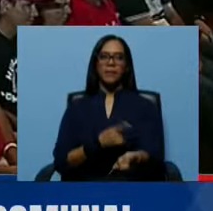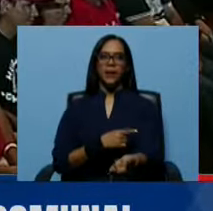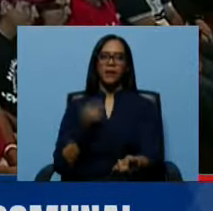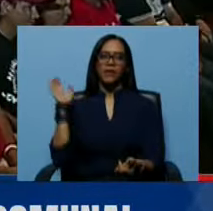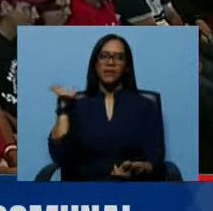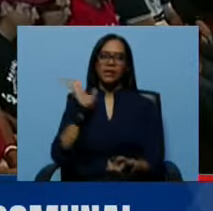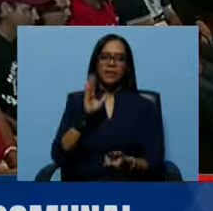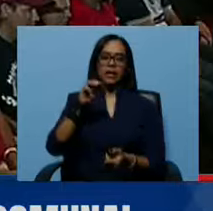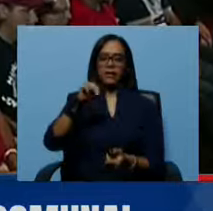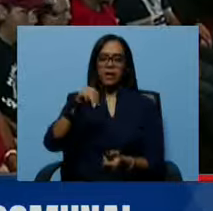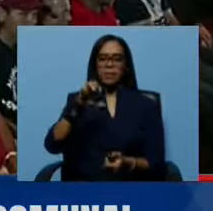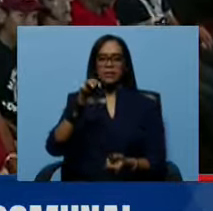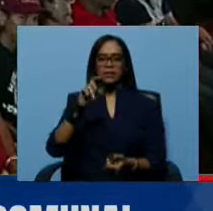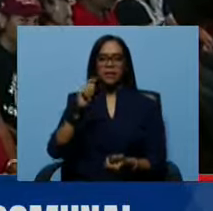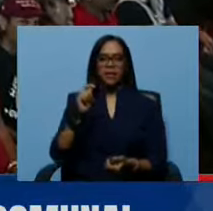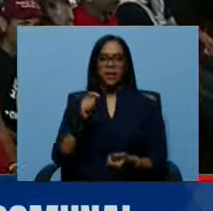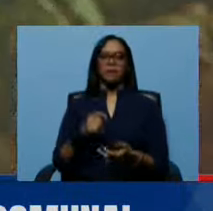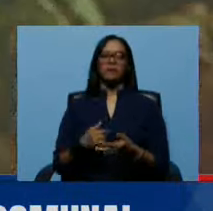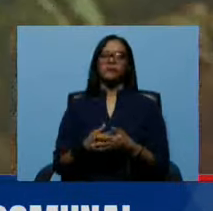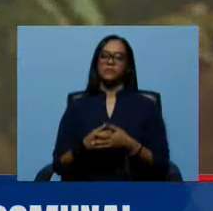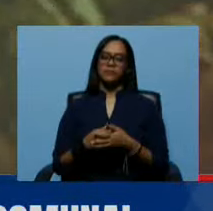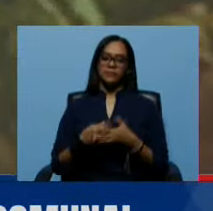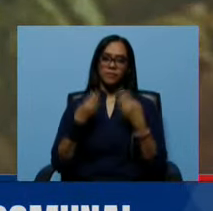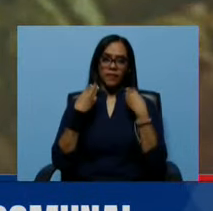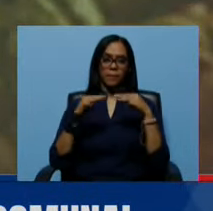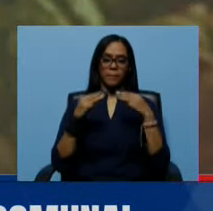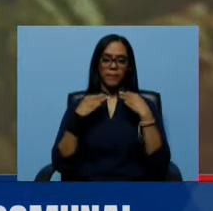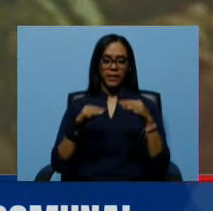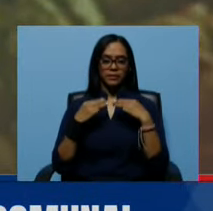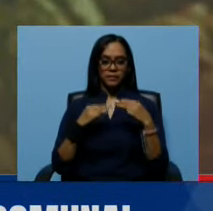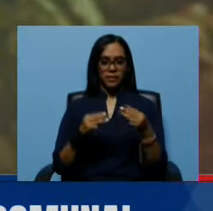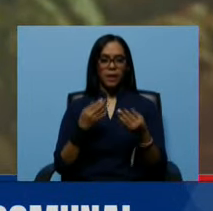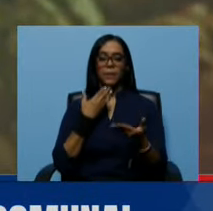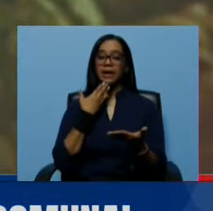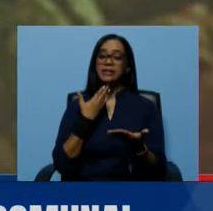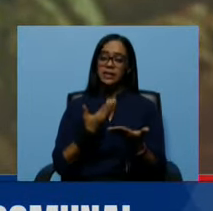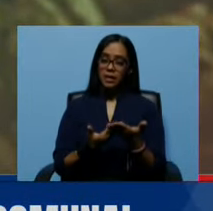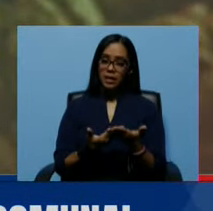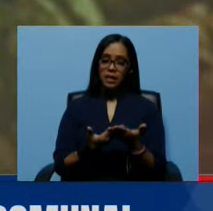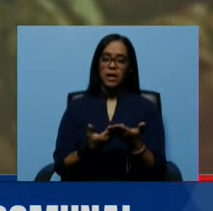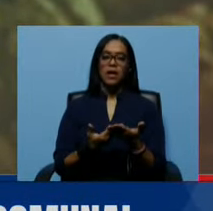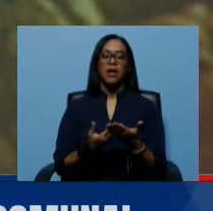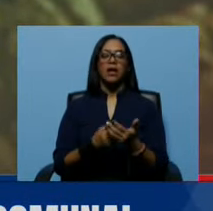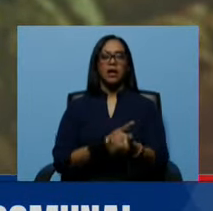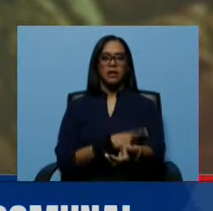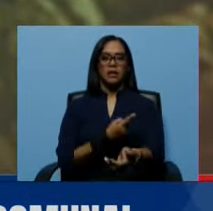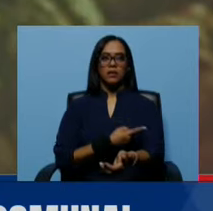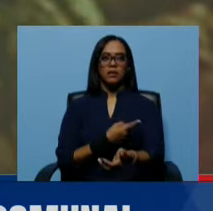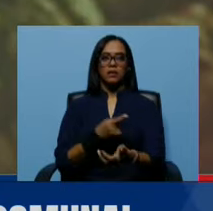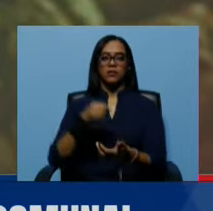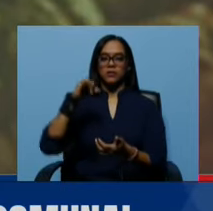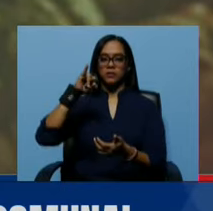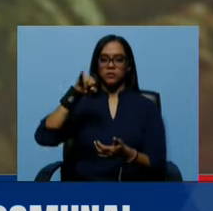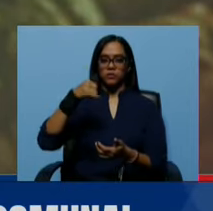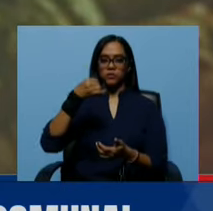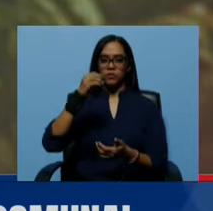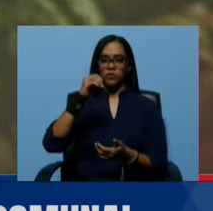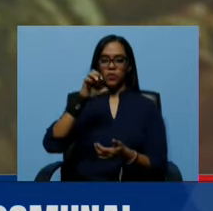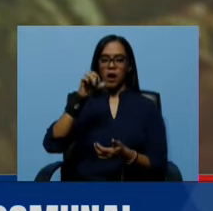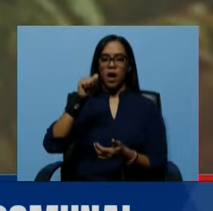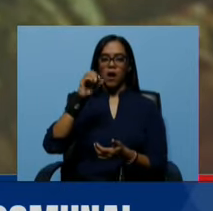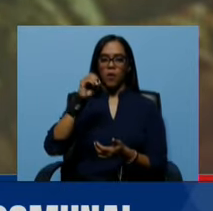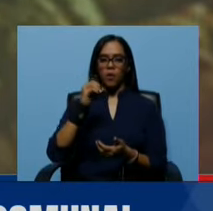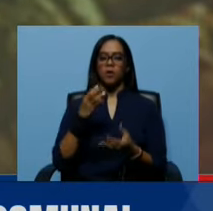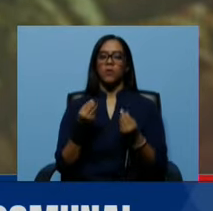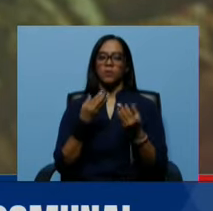MST, transmítanle mi agradecimiento a nuestro hermano João Pedro Sterdile. Muy